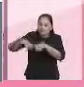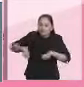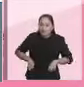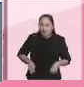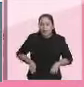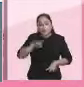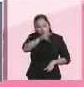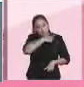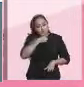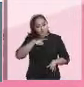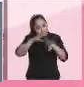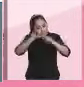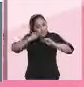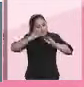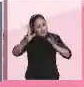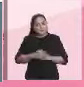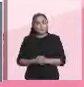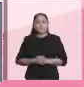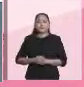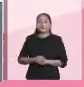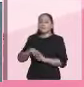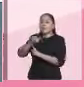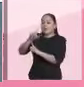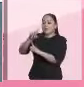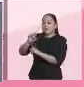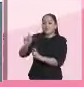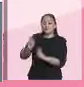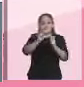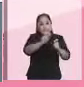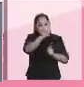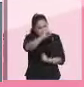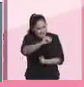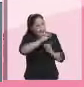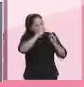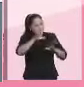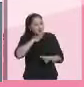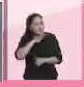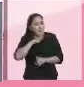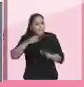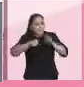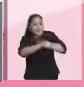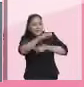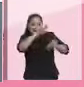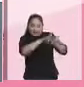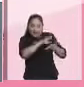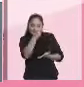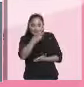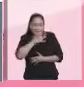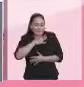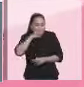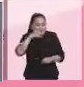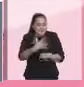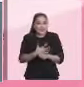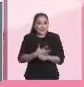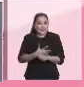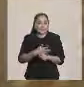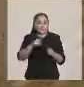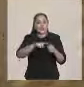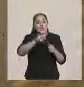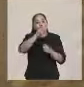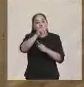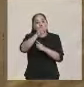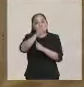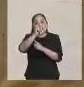necesitas aclararlo. Sí, Bronco, yo tuve que ver en que se metieran a la cárcel. Duarte, Padrés y